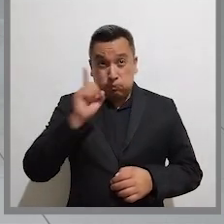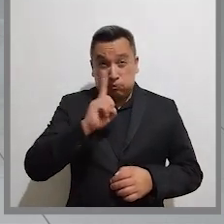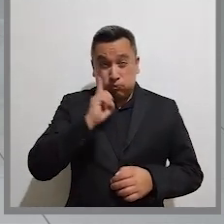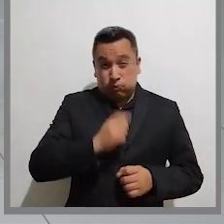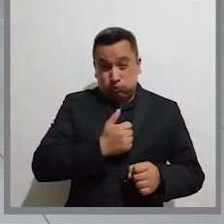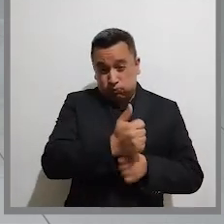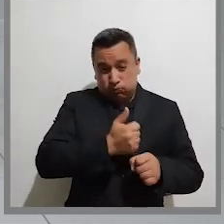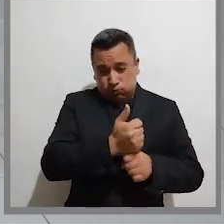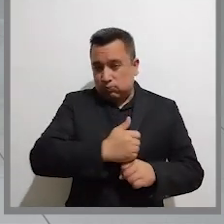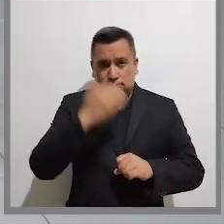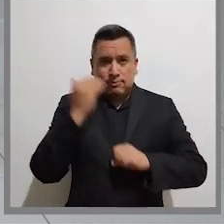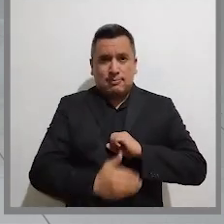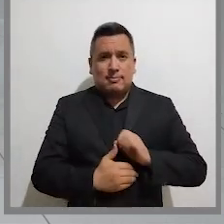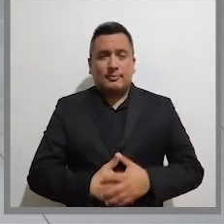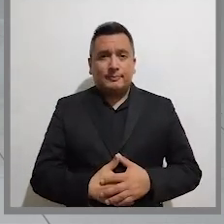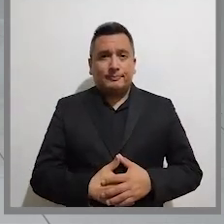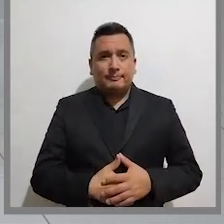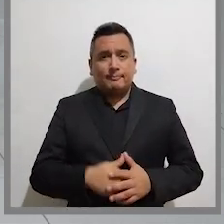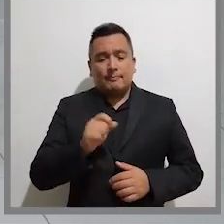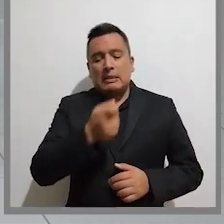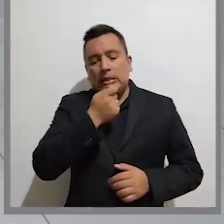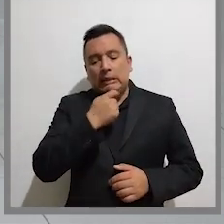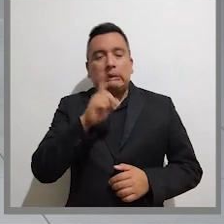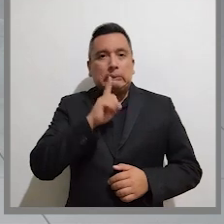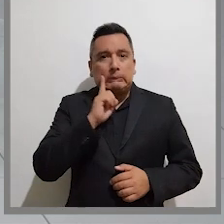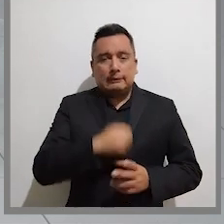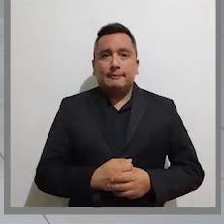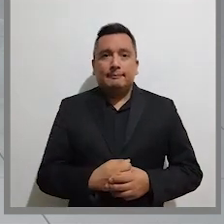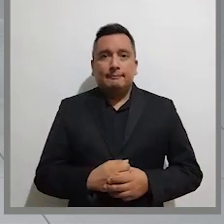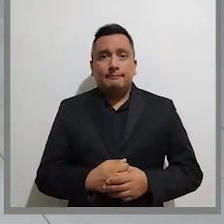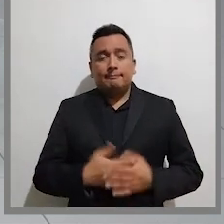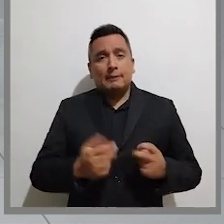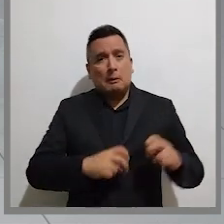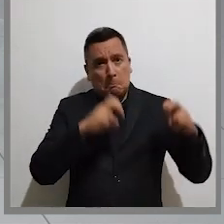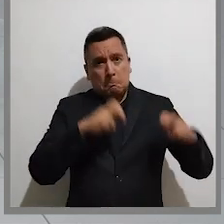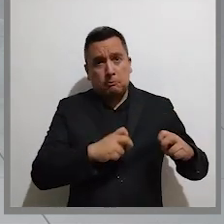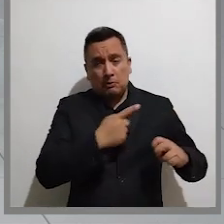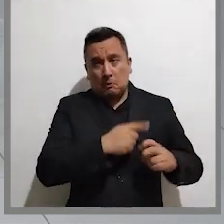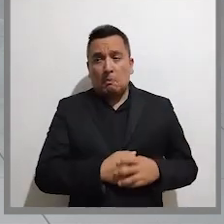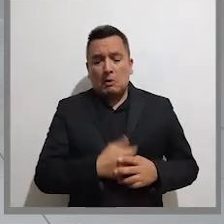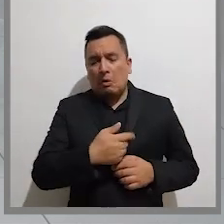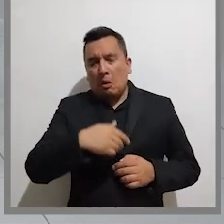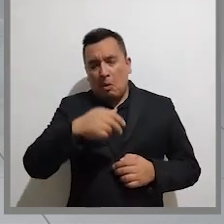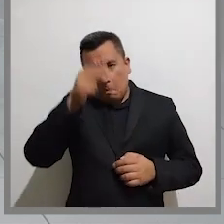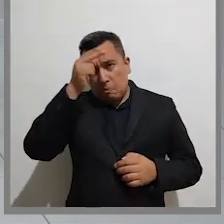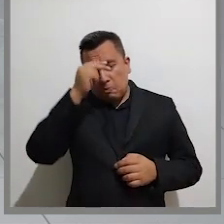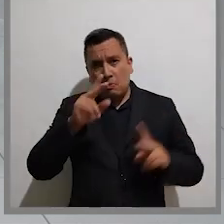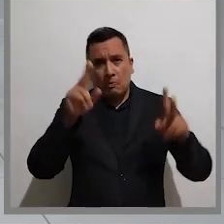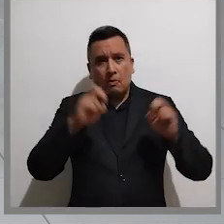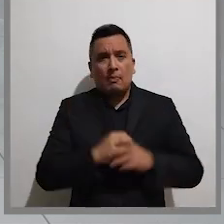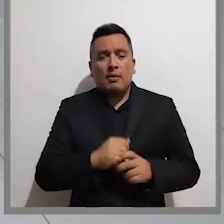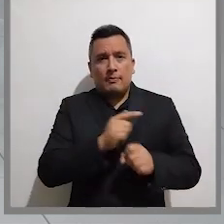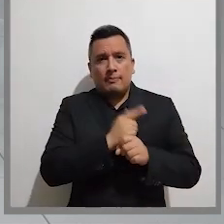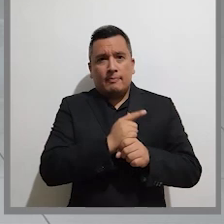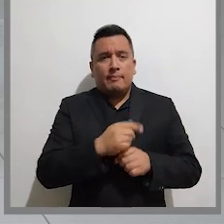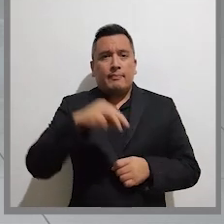tiene de la violencia contra la mujer y también contra las niñas. Y precisamente tenemos a alguien que conoce mucho de este tema, que es